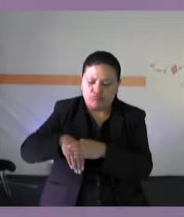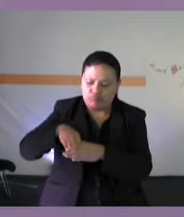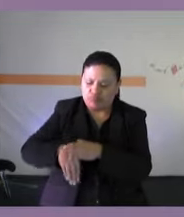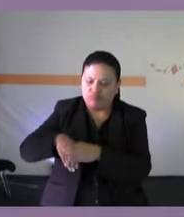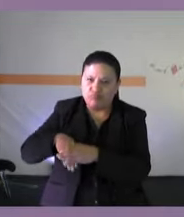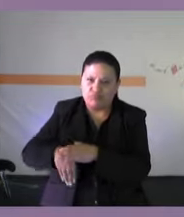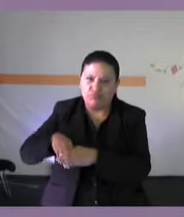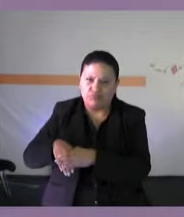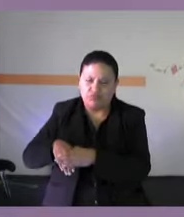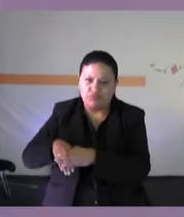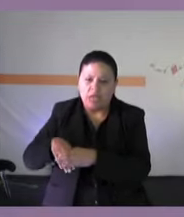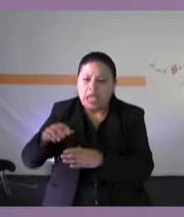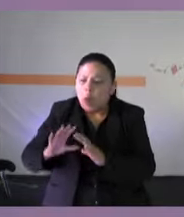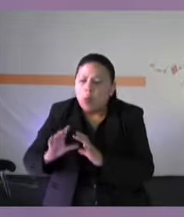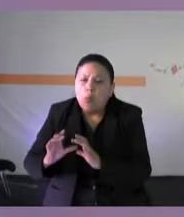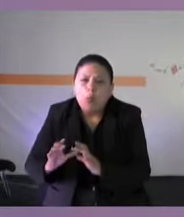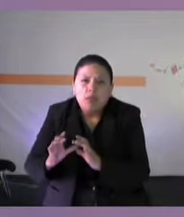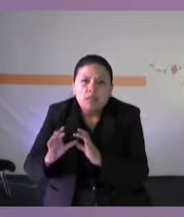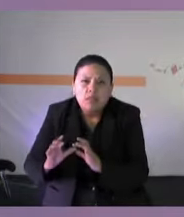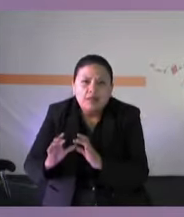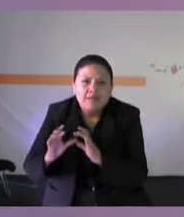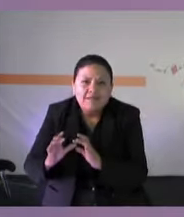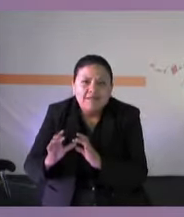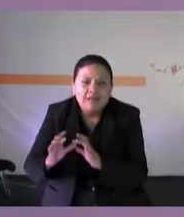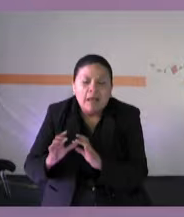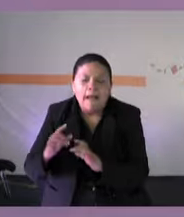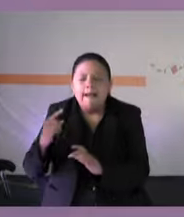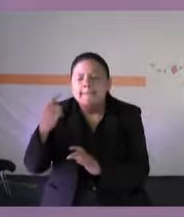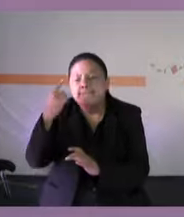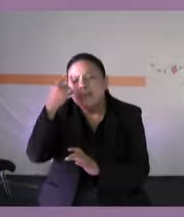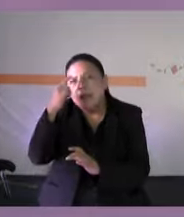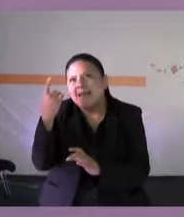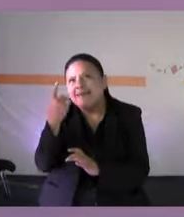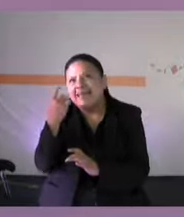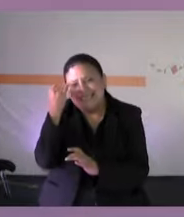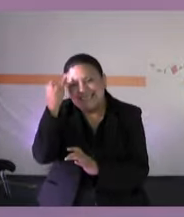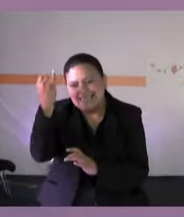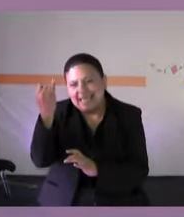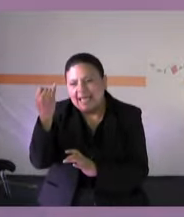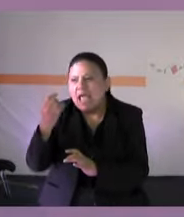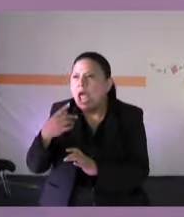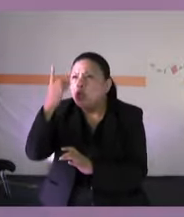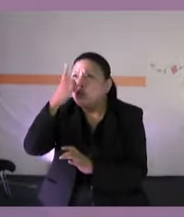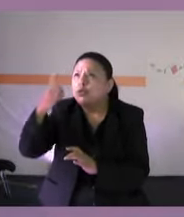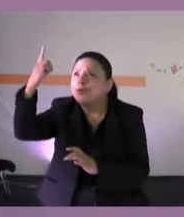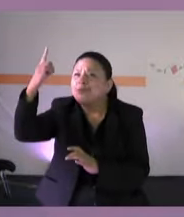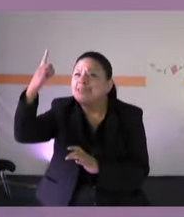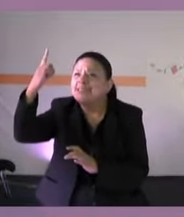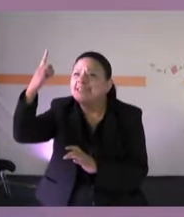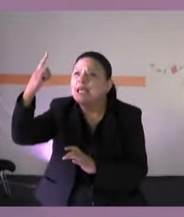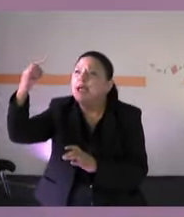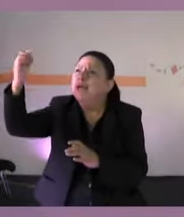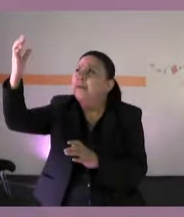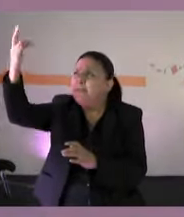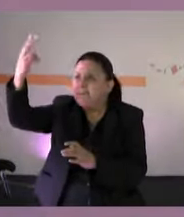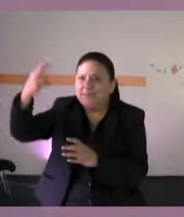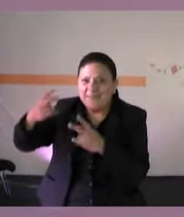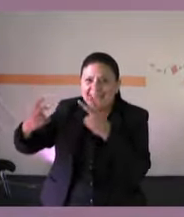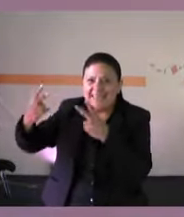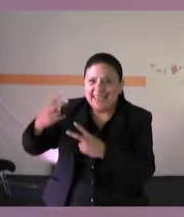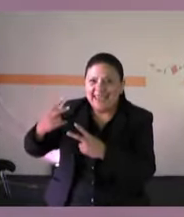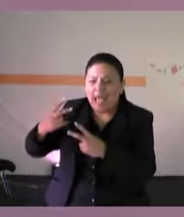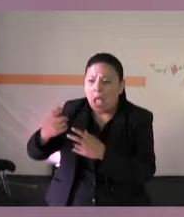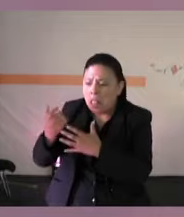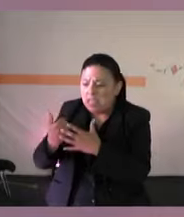muy cuidadito, ¿no? Para que cuando venga Dios le devuelva su plata. Luego Dios, ¿por qué está teniendo plata? Pero en